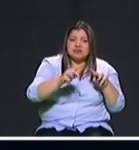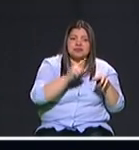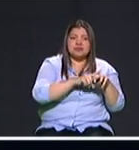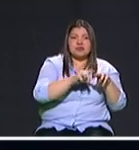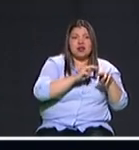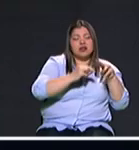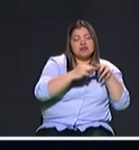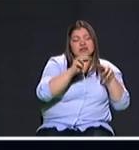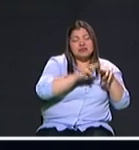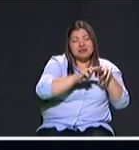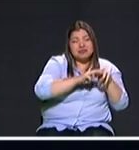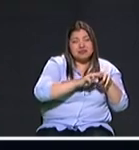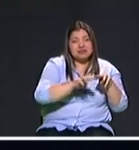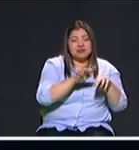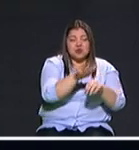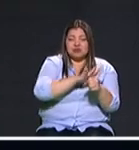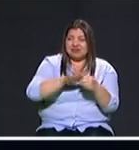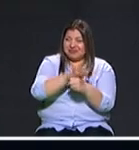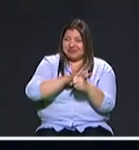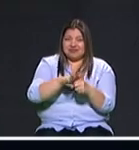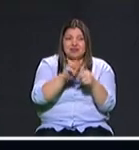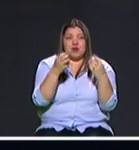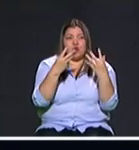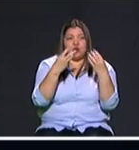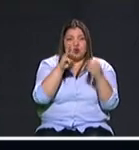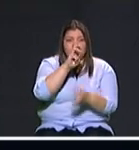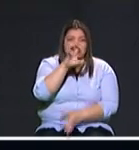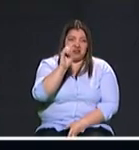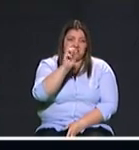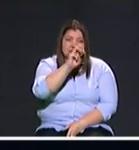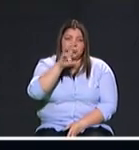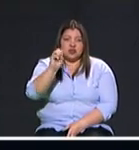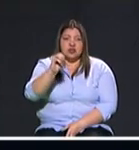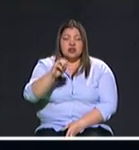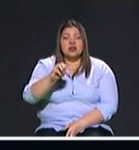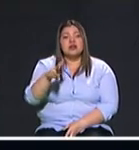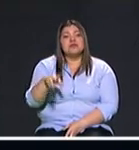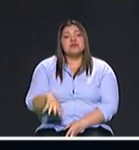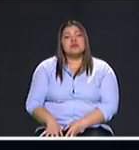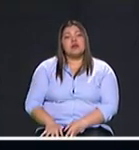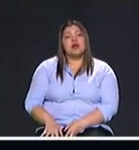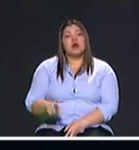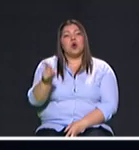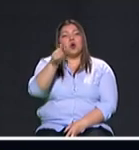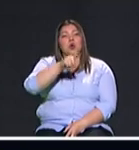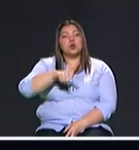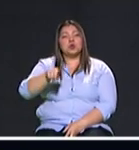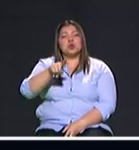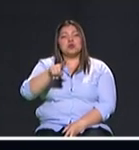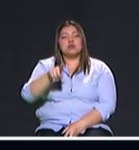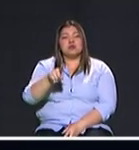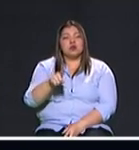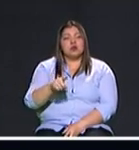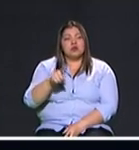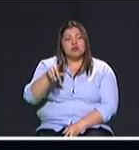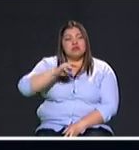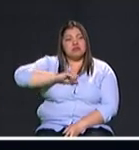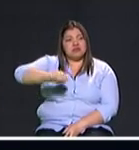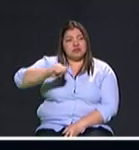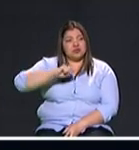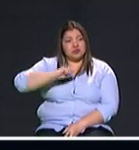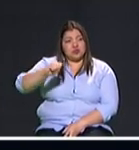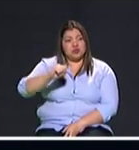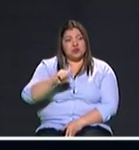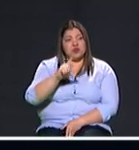el tren de cercanías es solamente 22 metros cables sociales 1 allanadas y 1 a la cruz son muy importantes para la